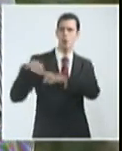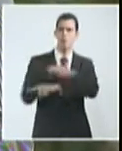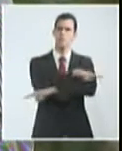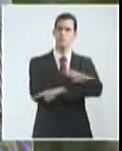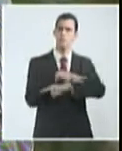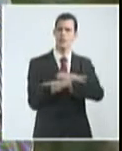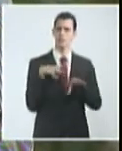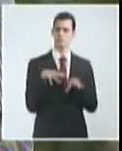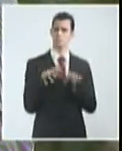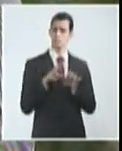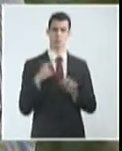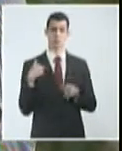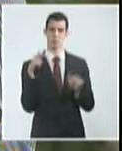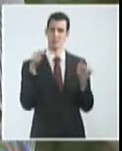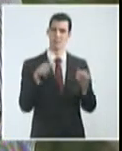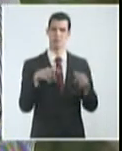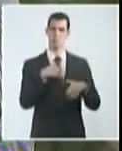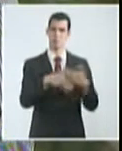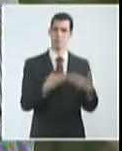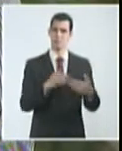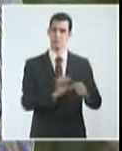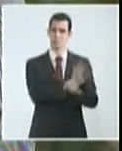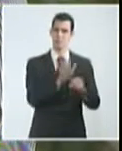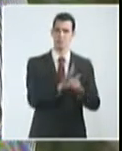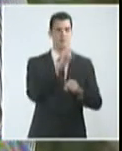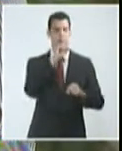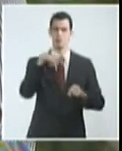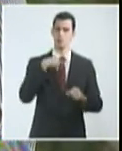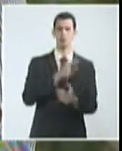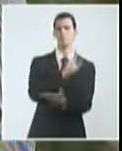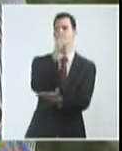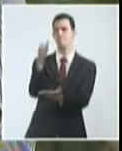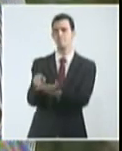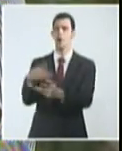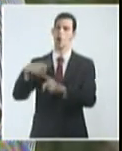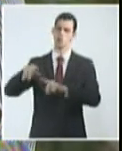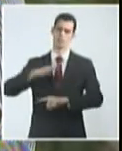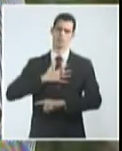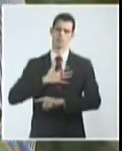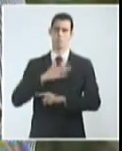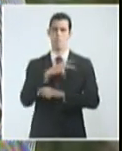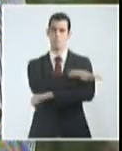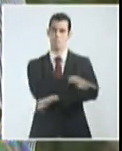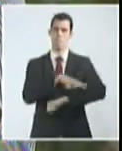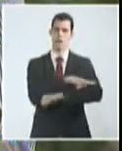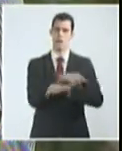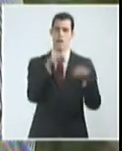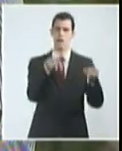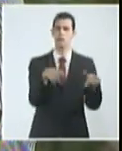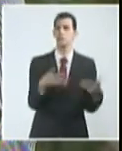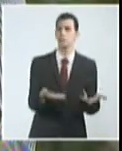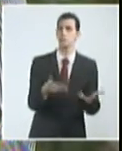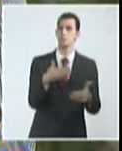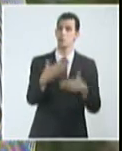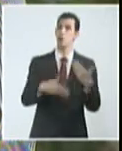con procesos productivos, que se iba a ralentizar los procesos de la economía, los